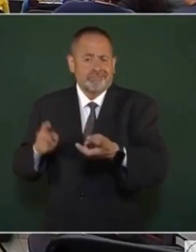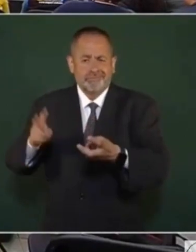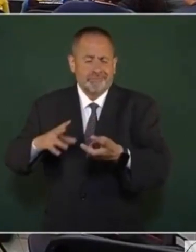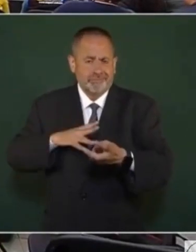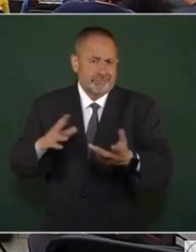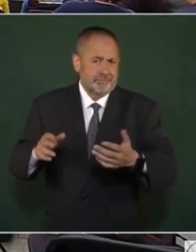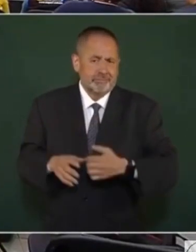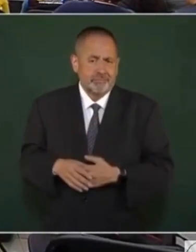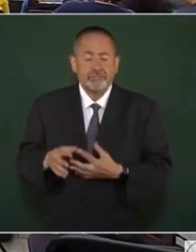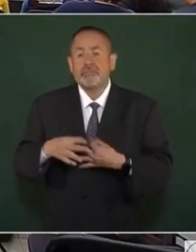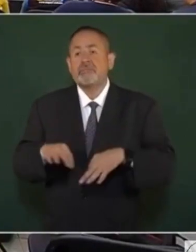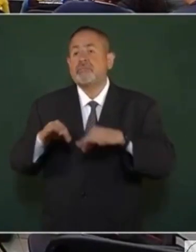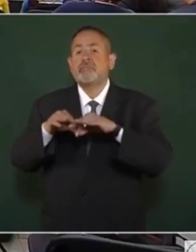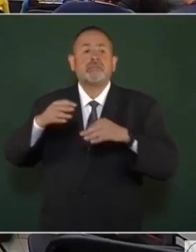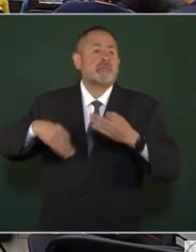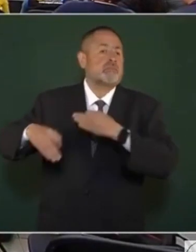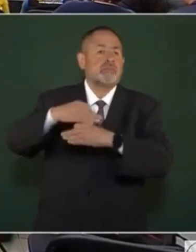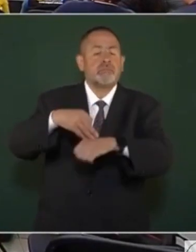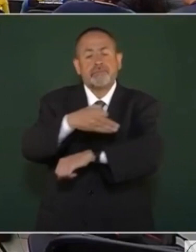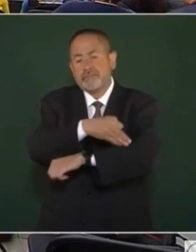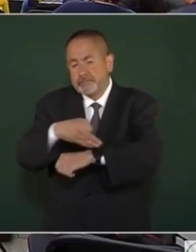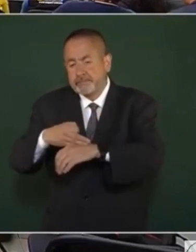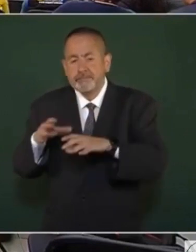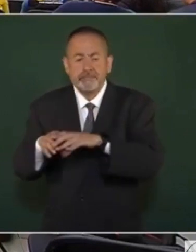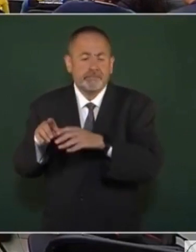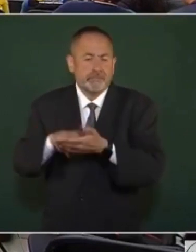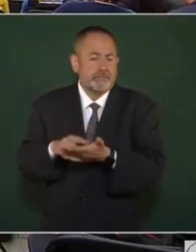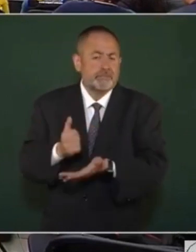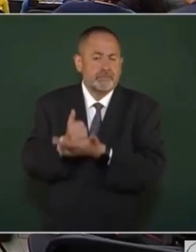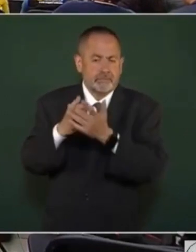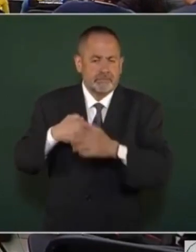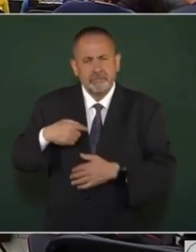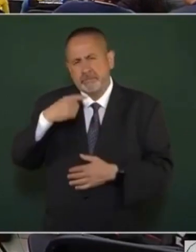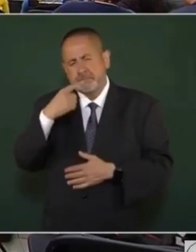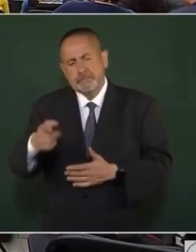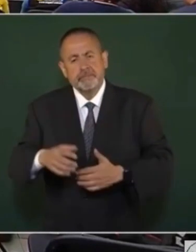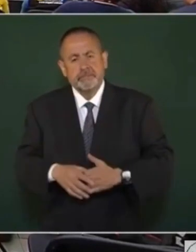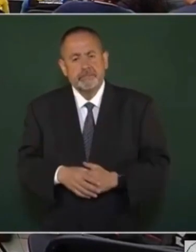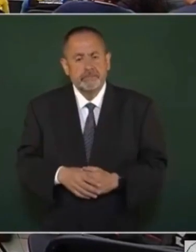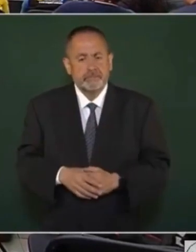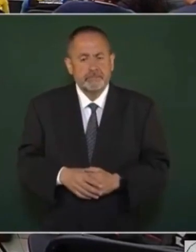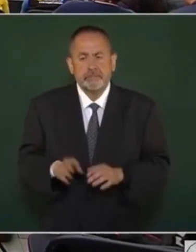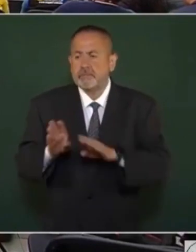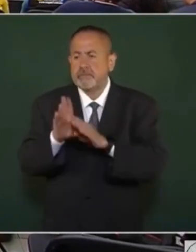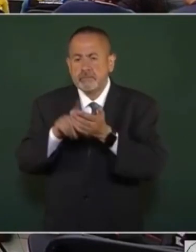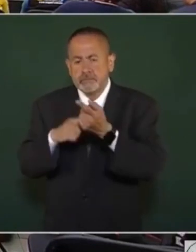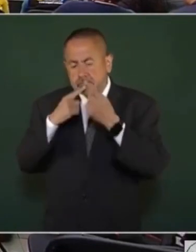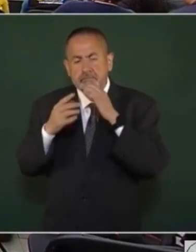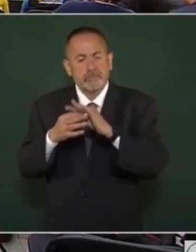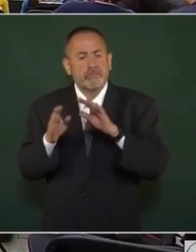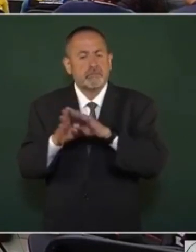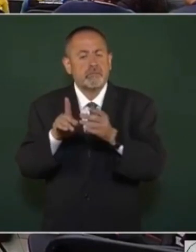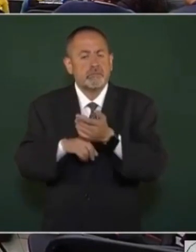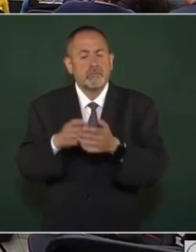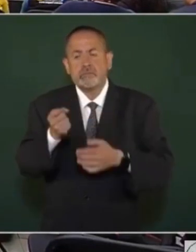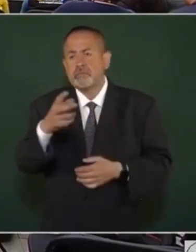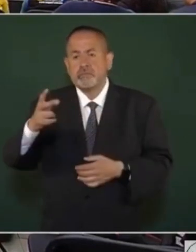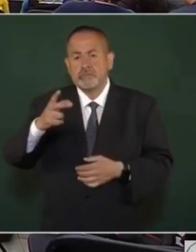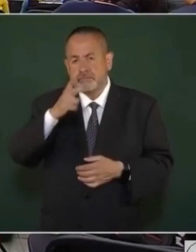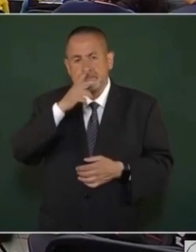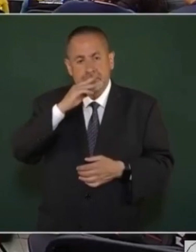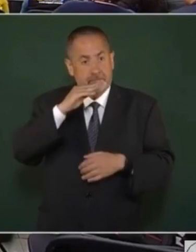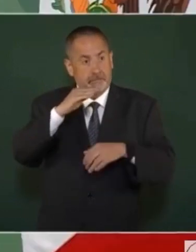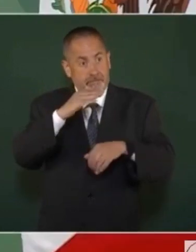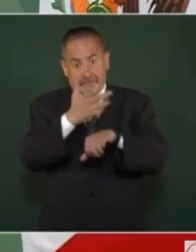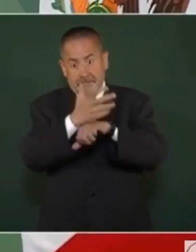la importancia que tienen nuestras familias. Les comentaba yo de cómo unos padres en Estados